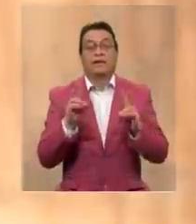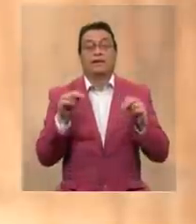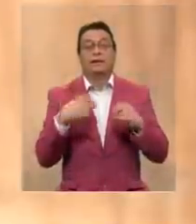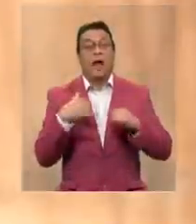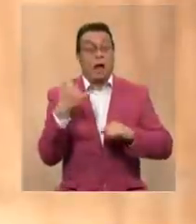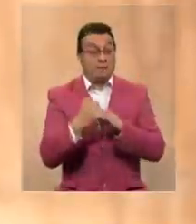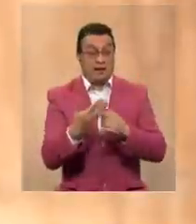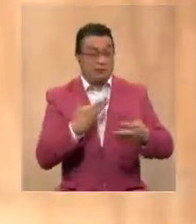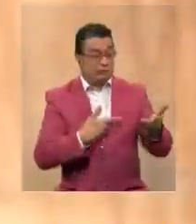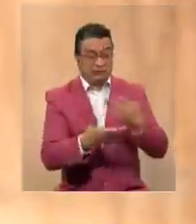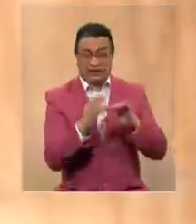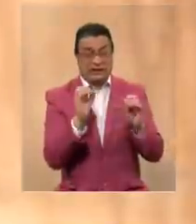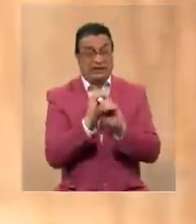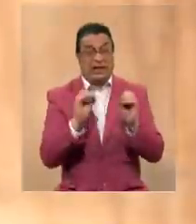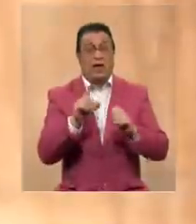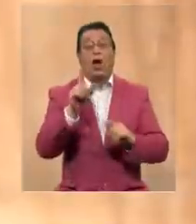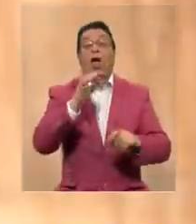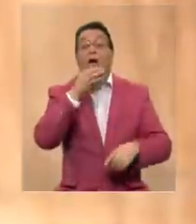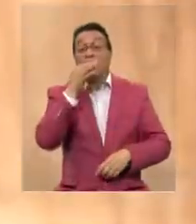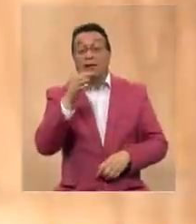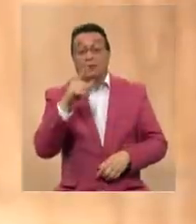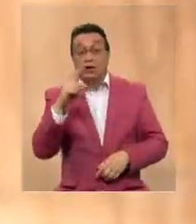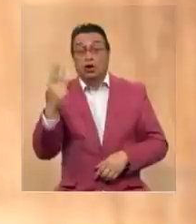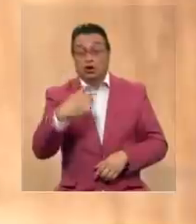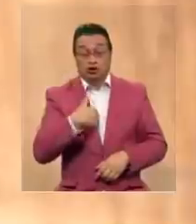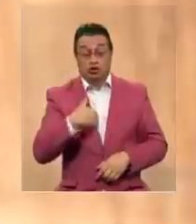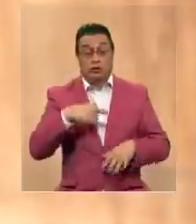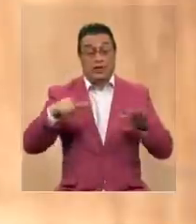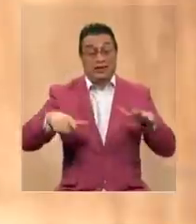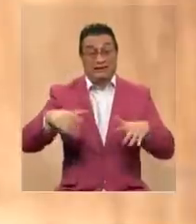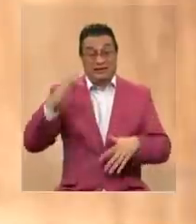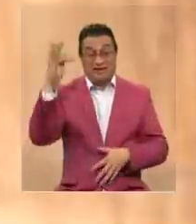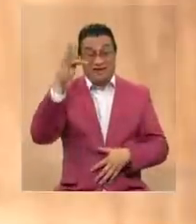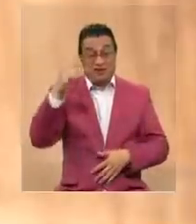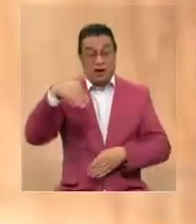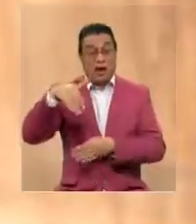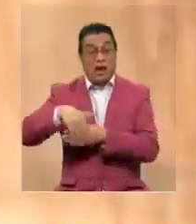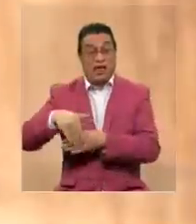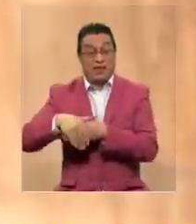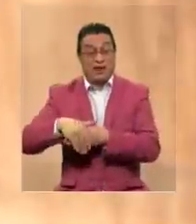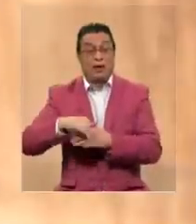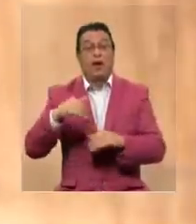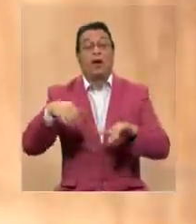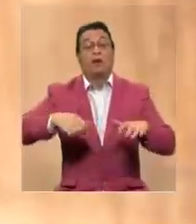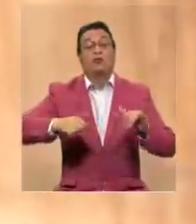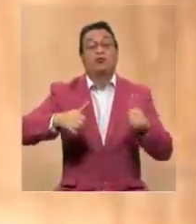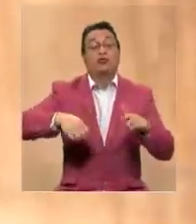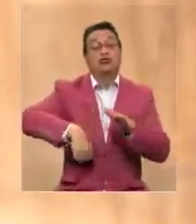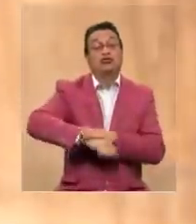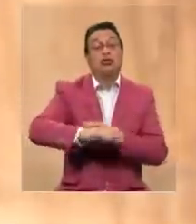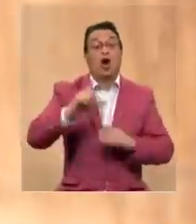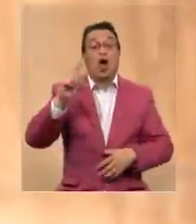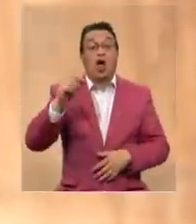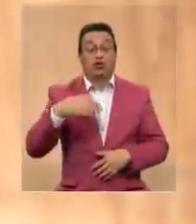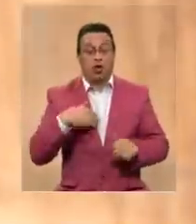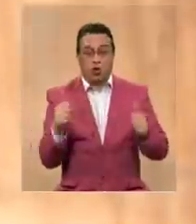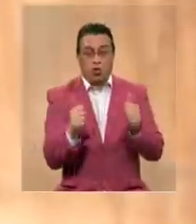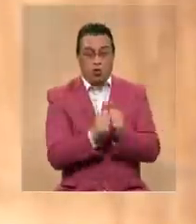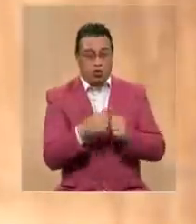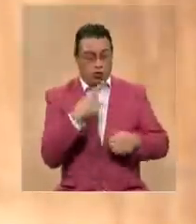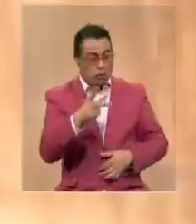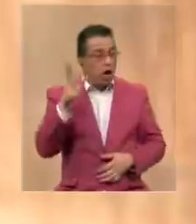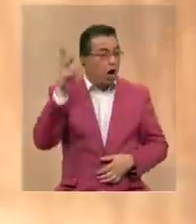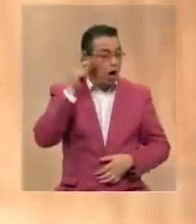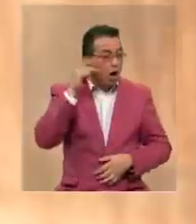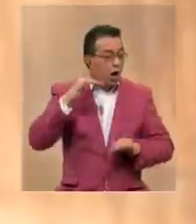de amistad. Que se dijo que yo el día 17 de febrero en la tarde, después del partido de Colo-Colo, yo estaba con ellos